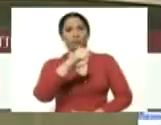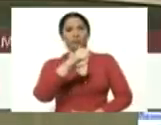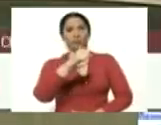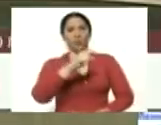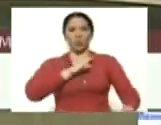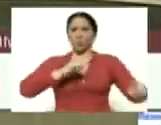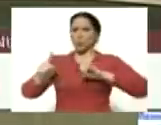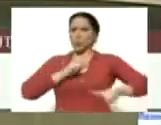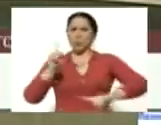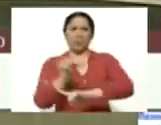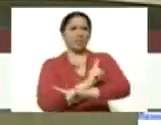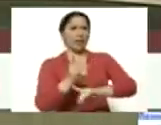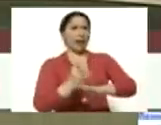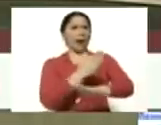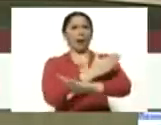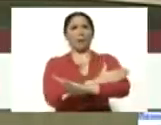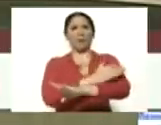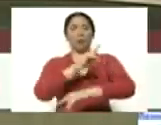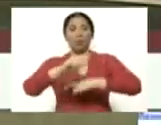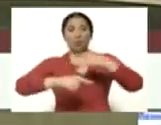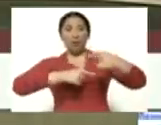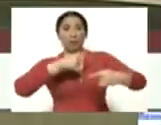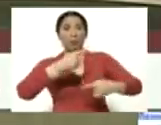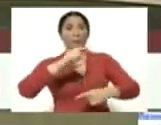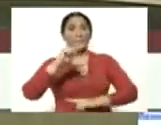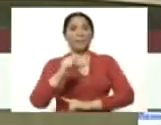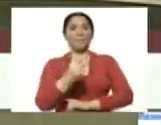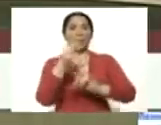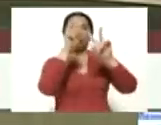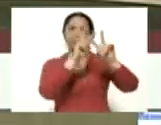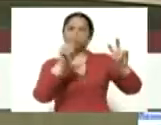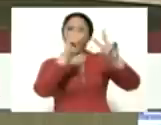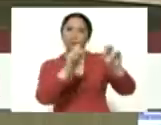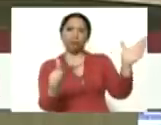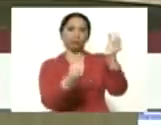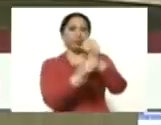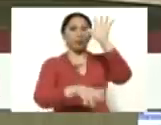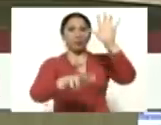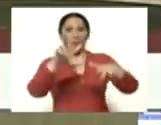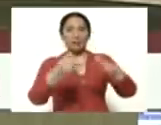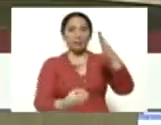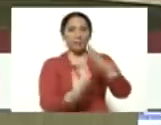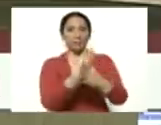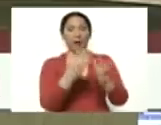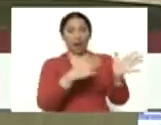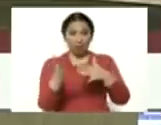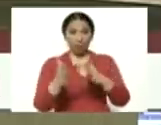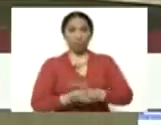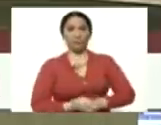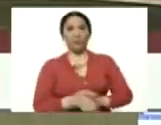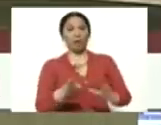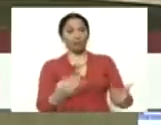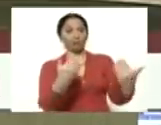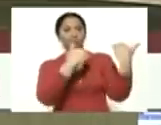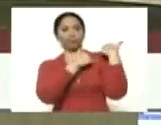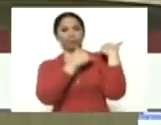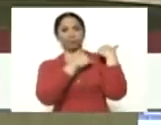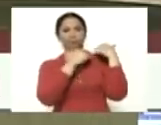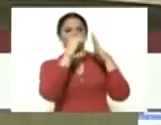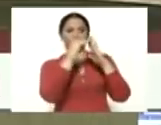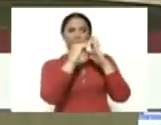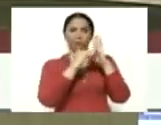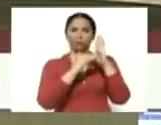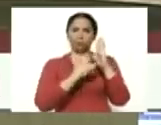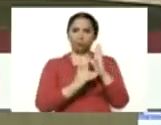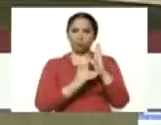actuó rápidamente luego de los primeros diagnósticos el 13 de marzo, a lo que se atribuye la baja incidencia